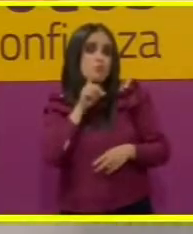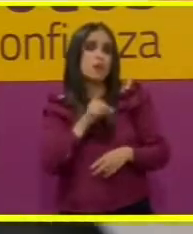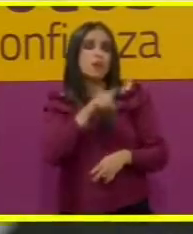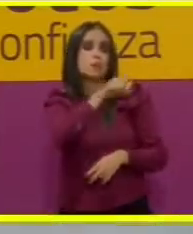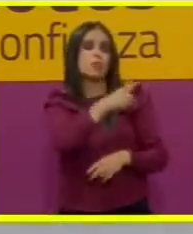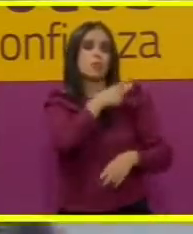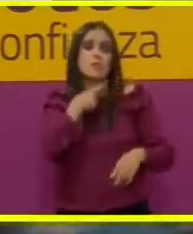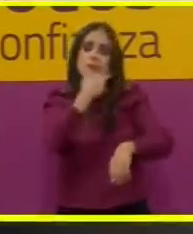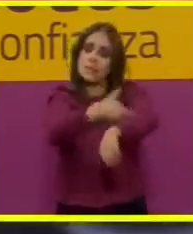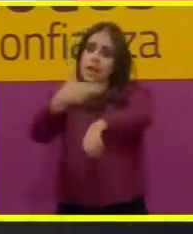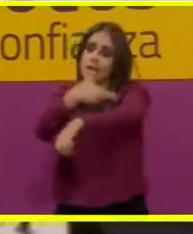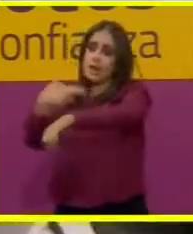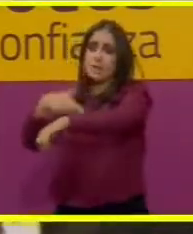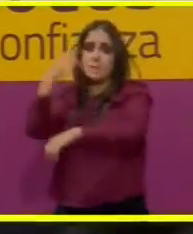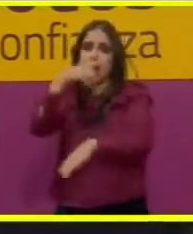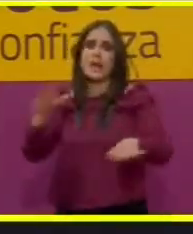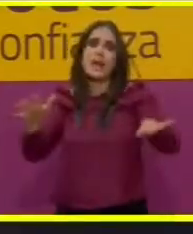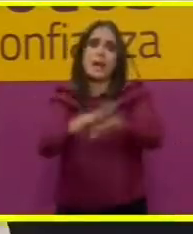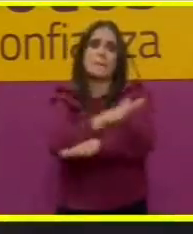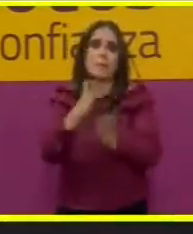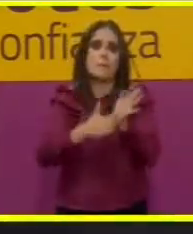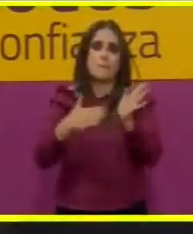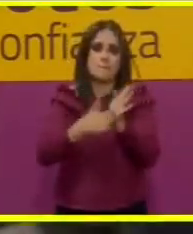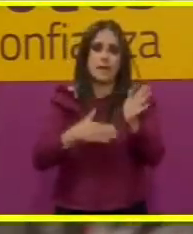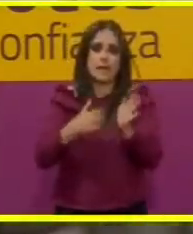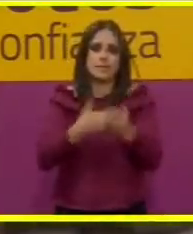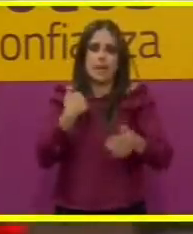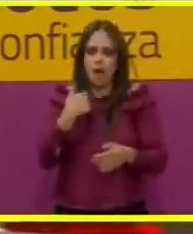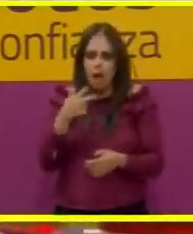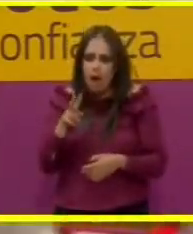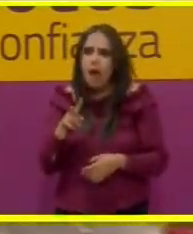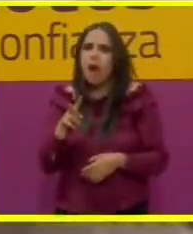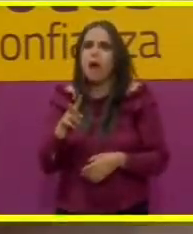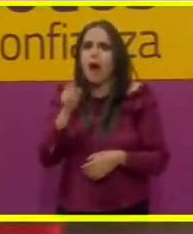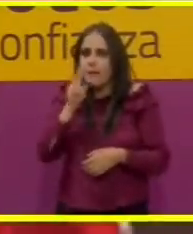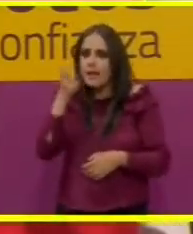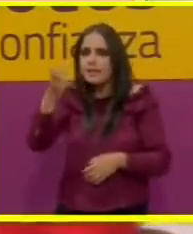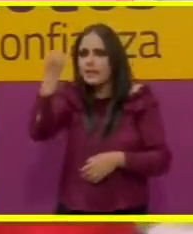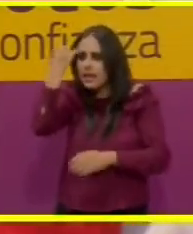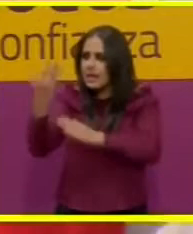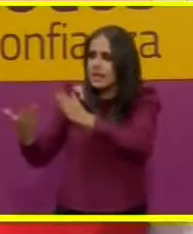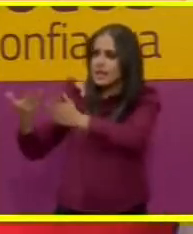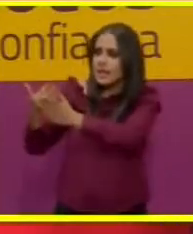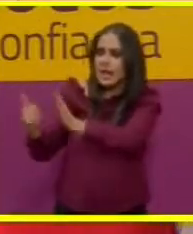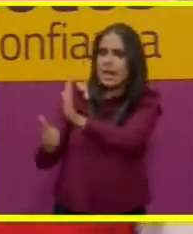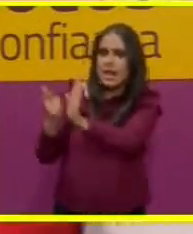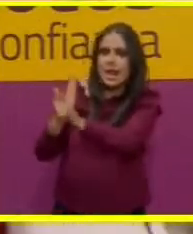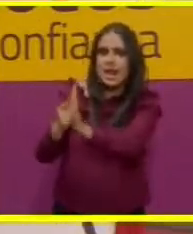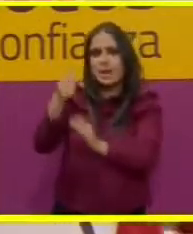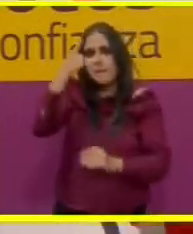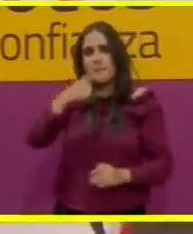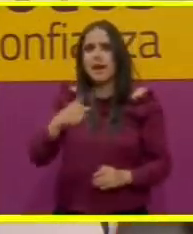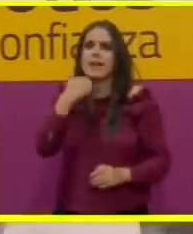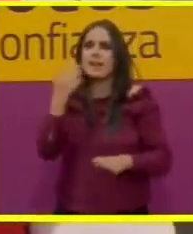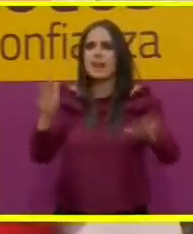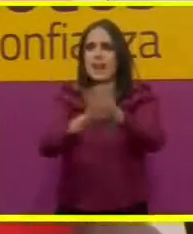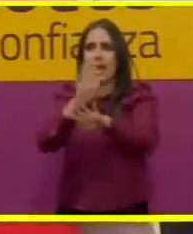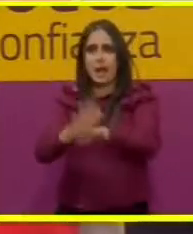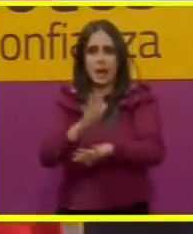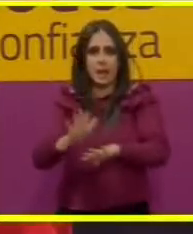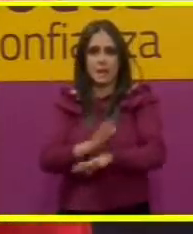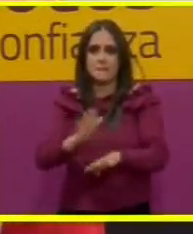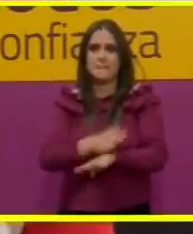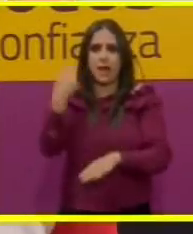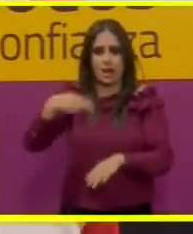hacer todo el cambio de papeles. Entonces me entero de que cuando estaba la iniciativa de ley para todo esto del